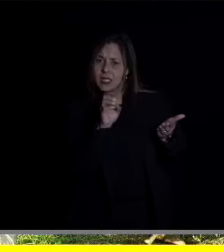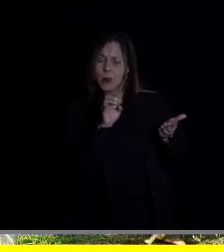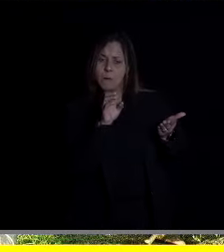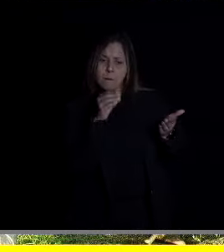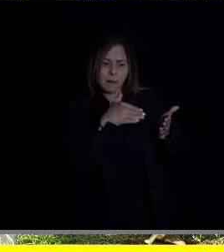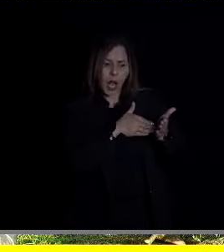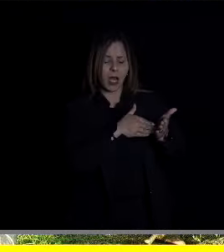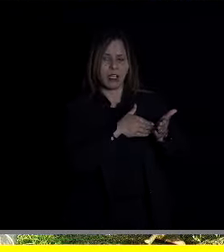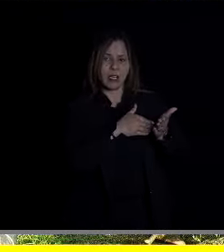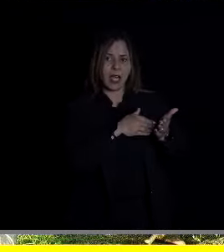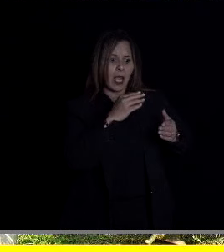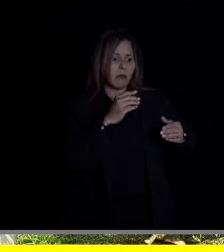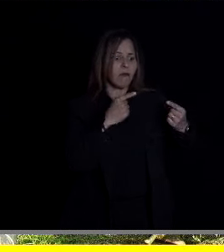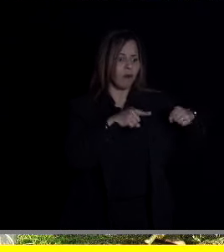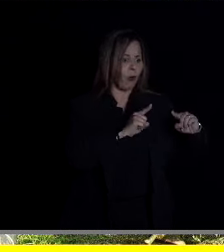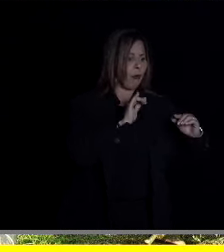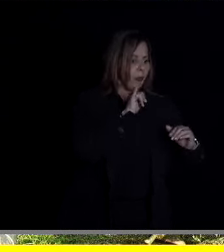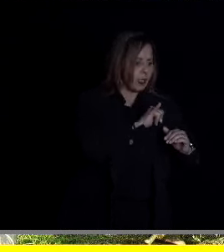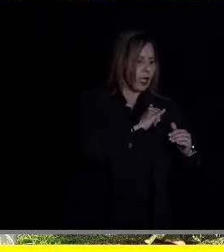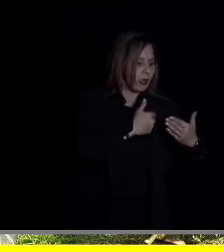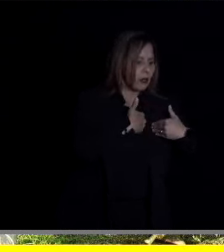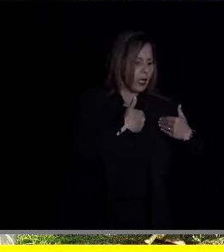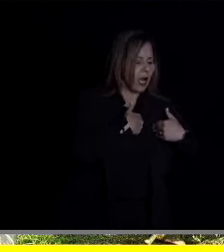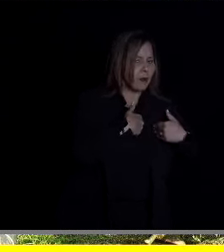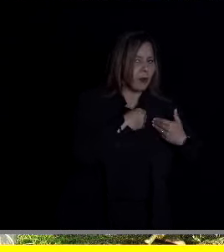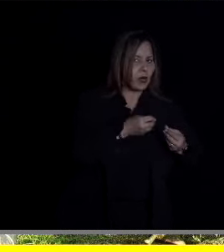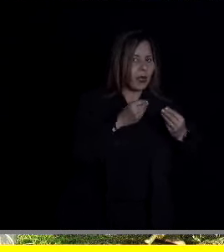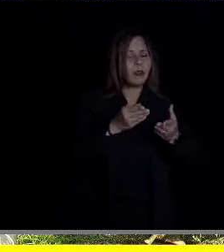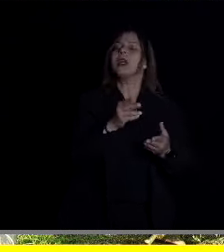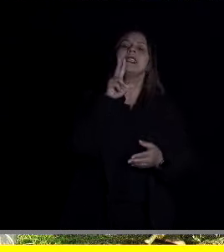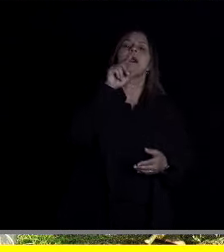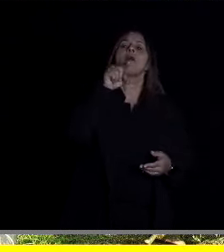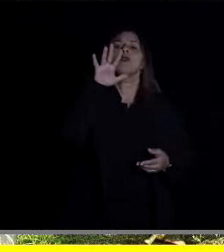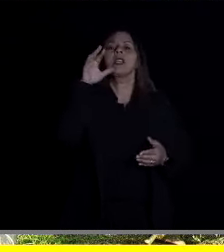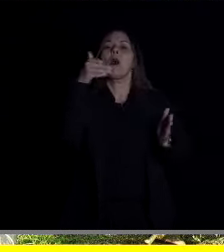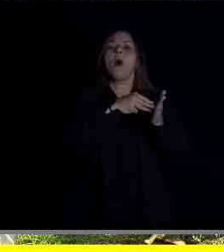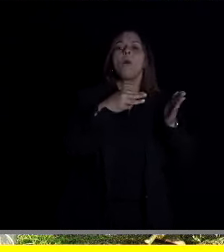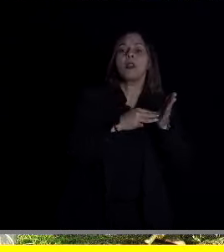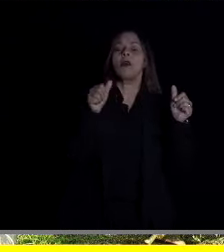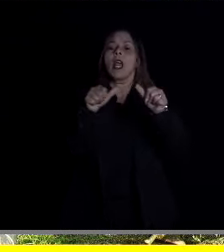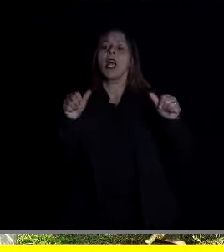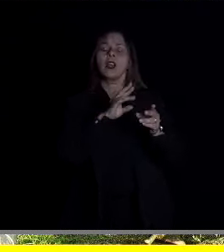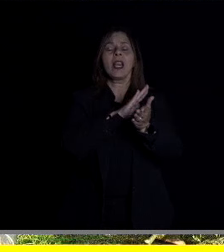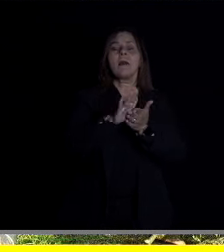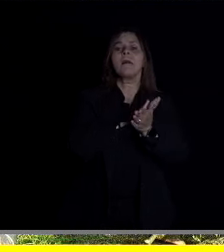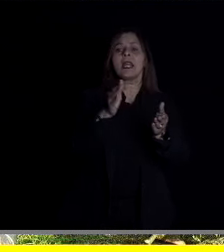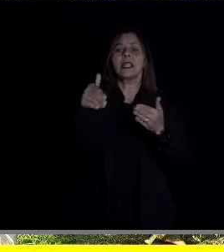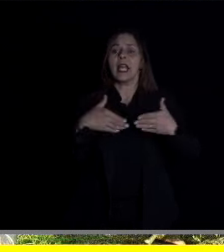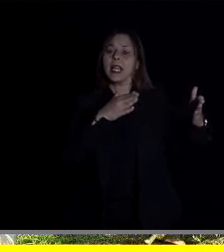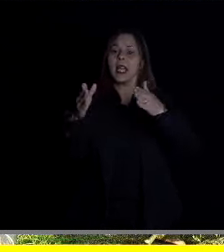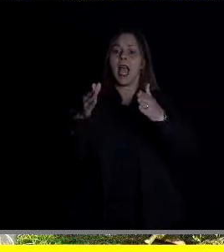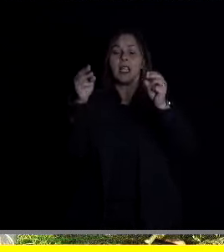contrato. Y de igual manera, destinamos una inversión de 3.5 millones para el mantenimiento de áreas verdes en calles y caminos